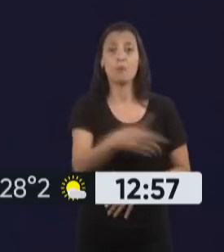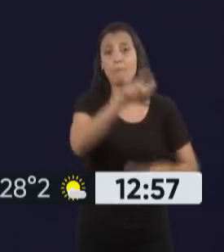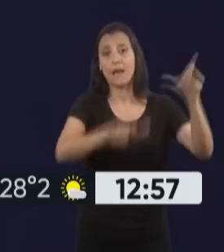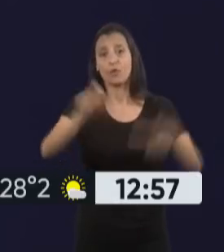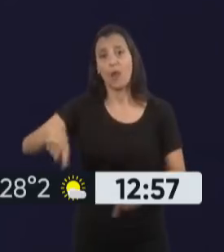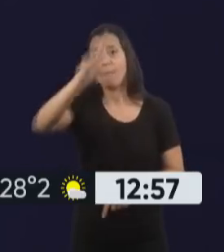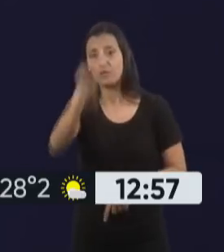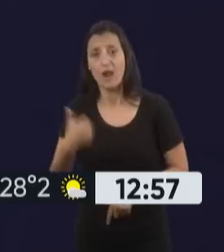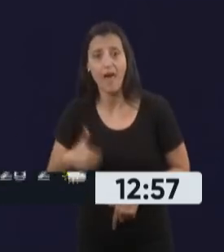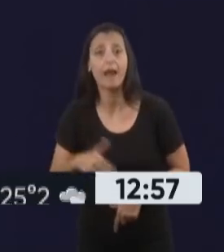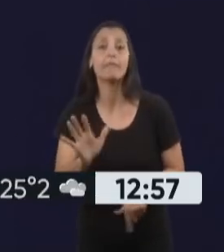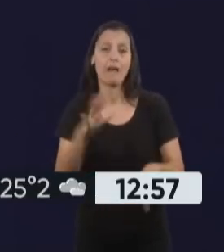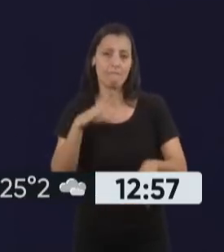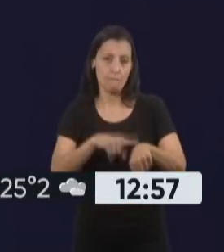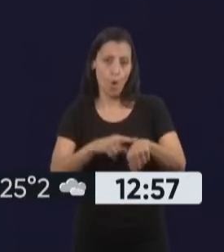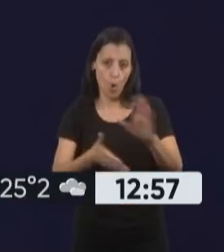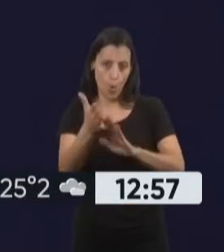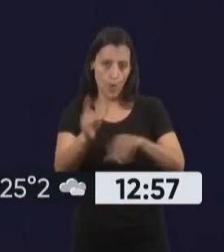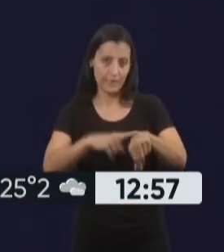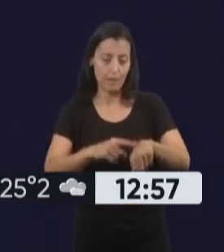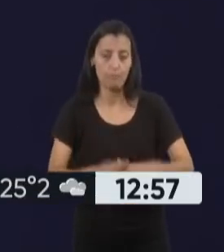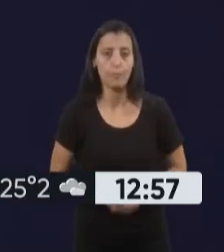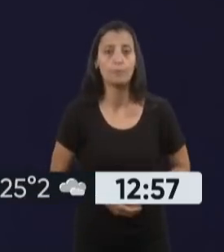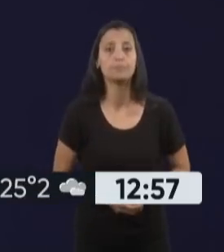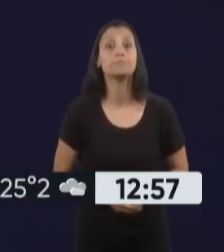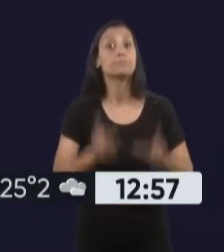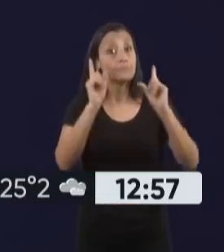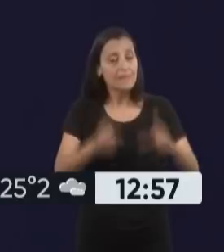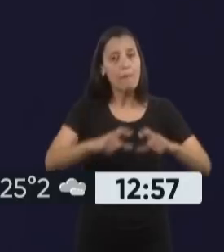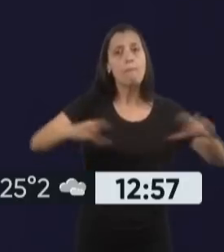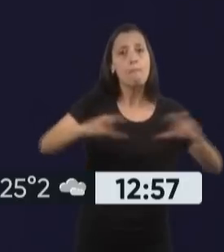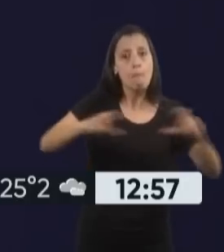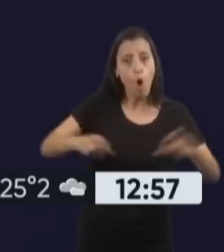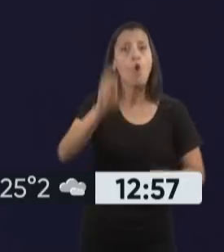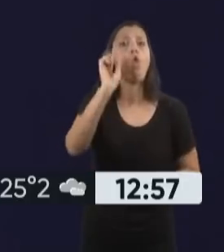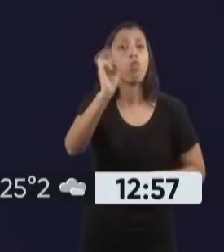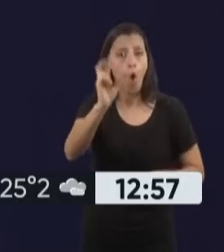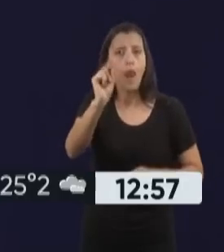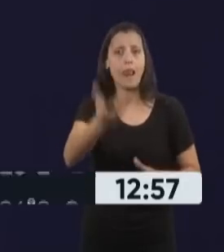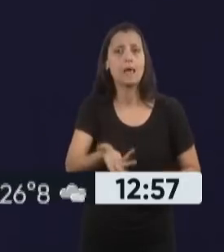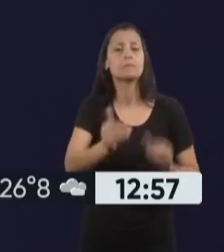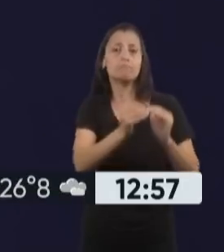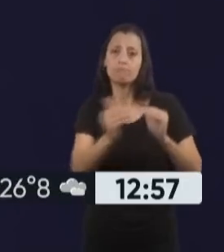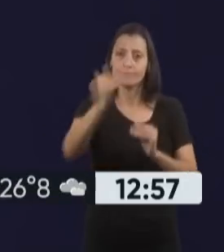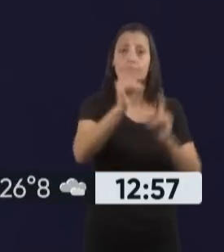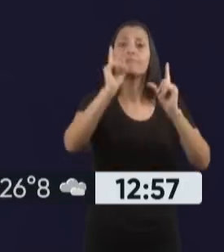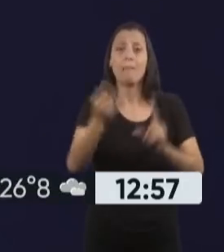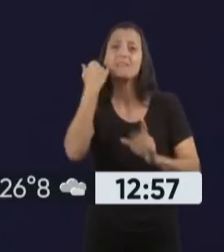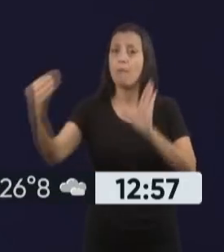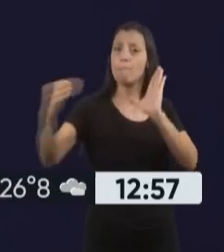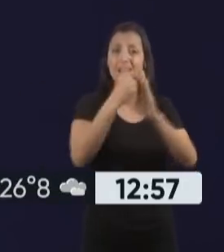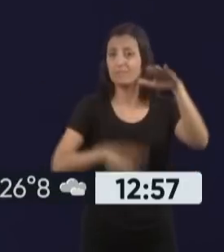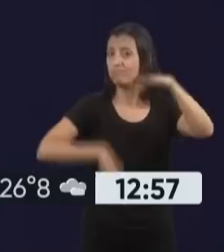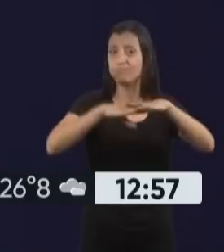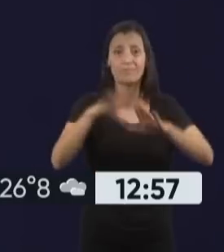el corto o mediano plazo. Subieron los bonos argentinos en dólares y alcanzaron también su precio más